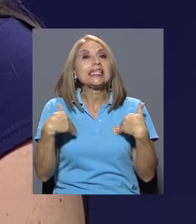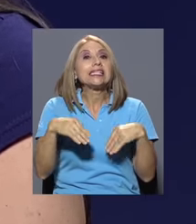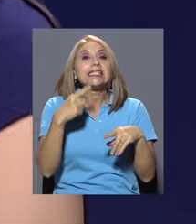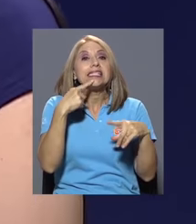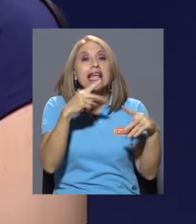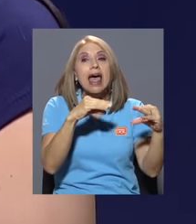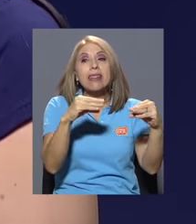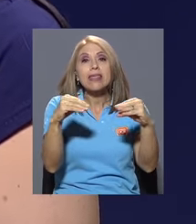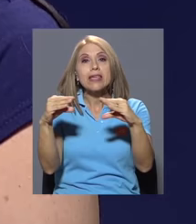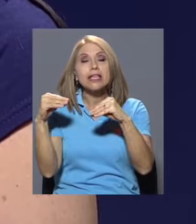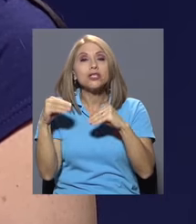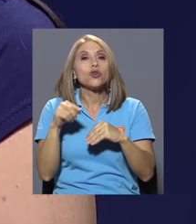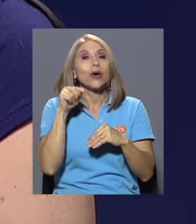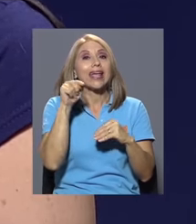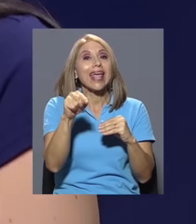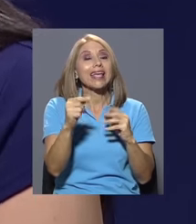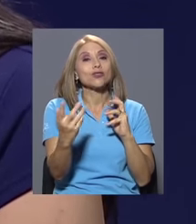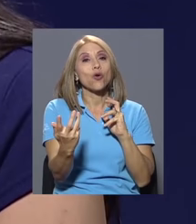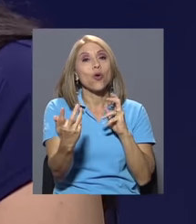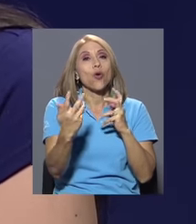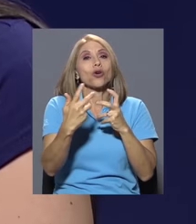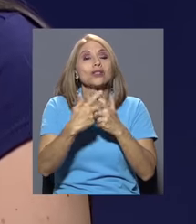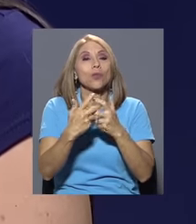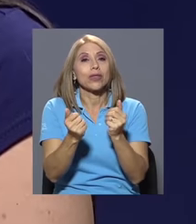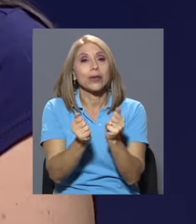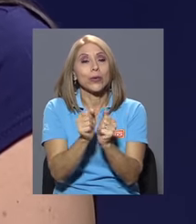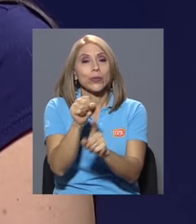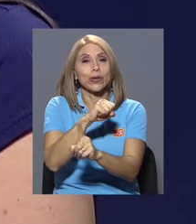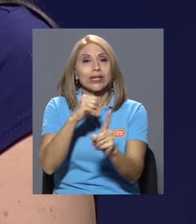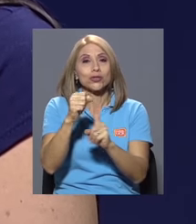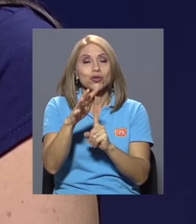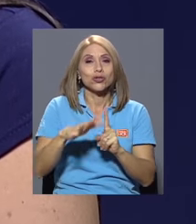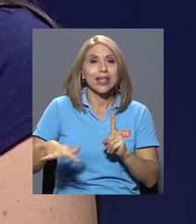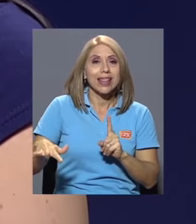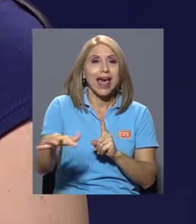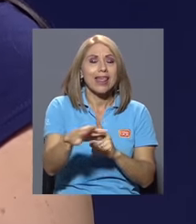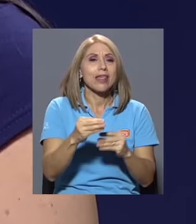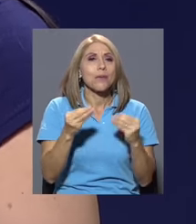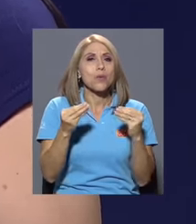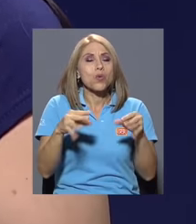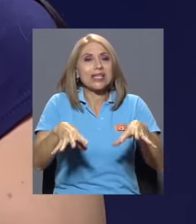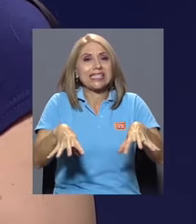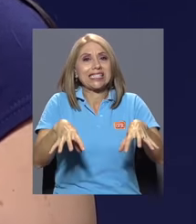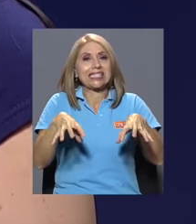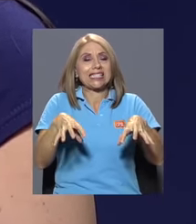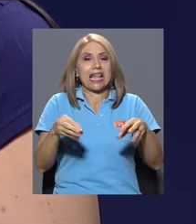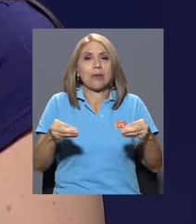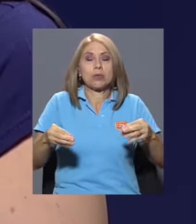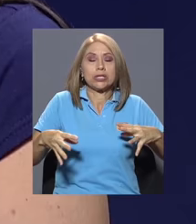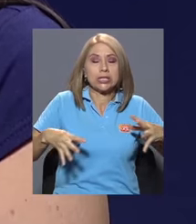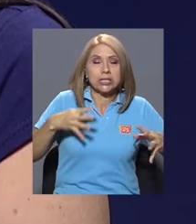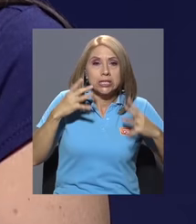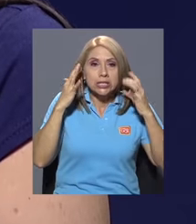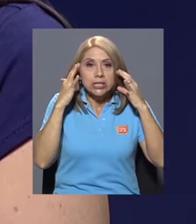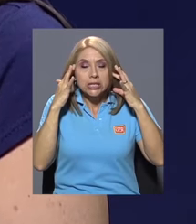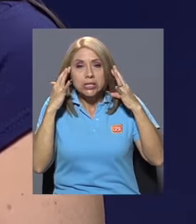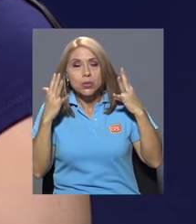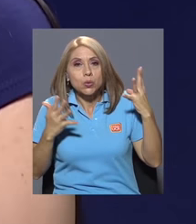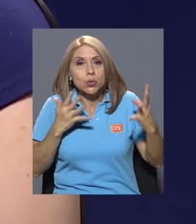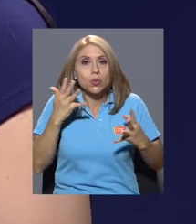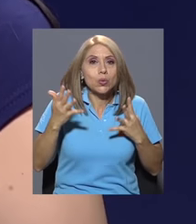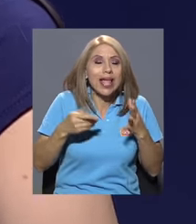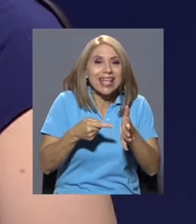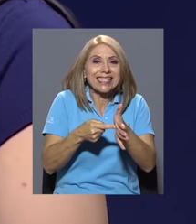eso corresponde con una realidad, una sociedad muy estresada, muy llena de ansiedades, muy llena